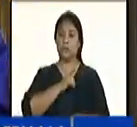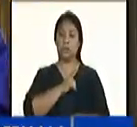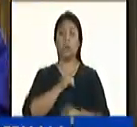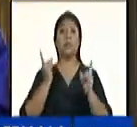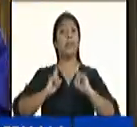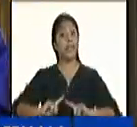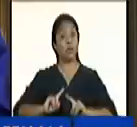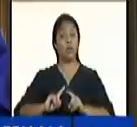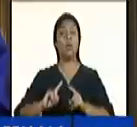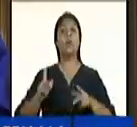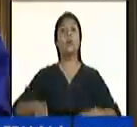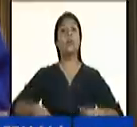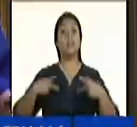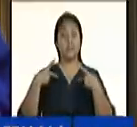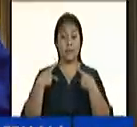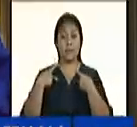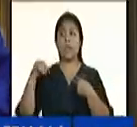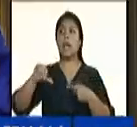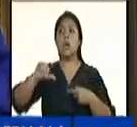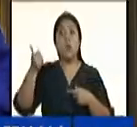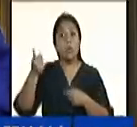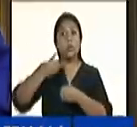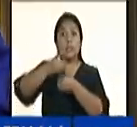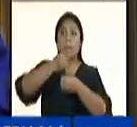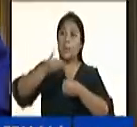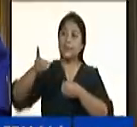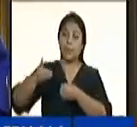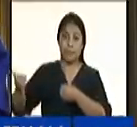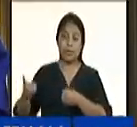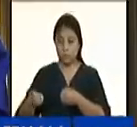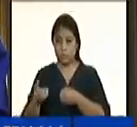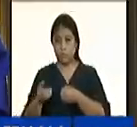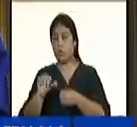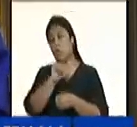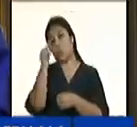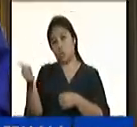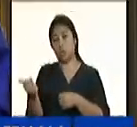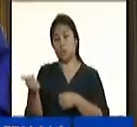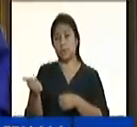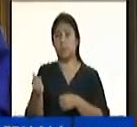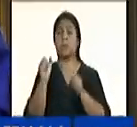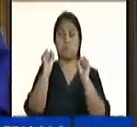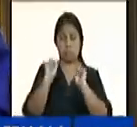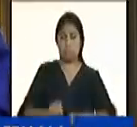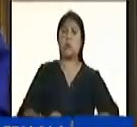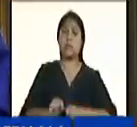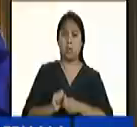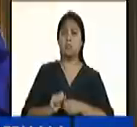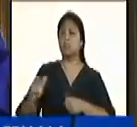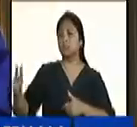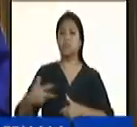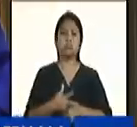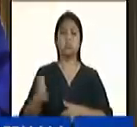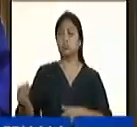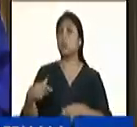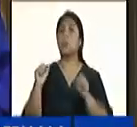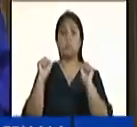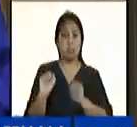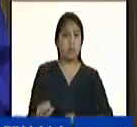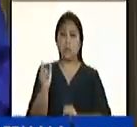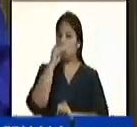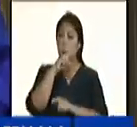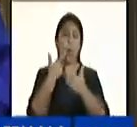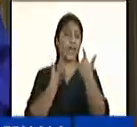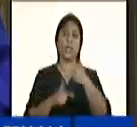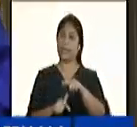los departamentos, del resto de los departamentos, 18 departamentos del país, podrán circular sin restricción